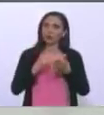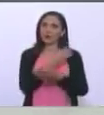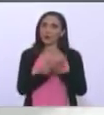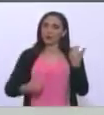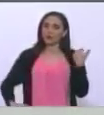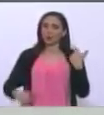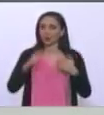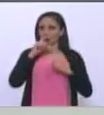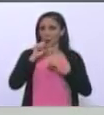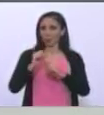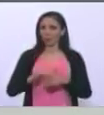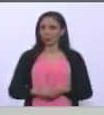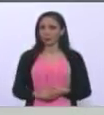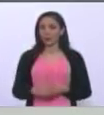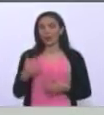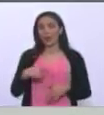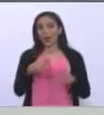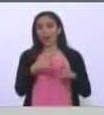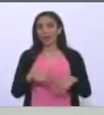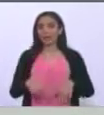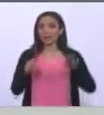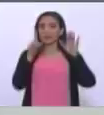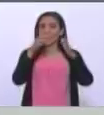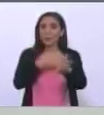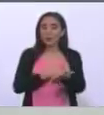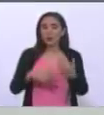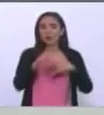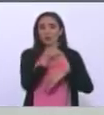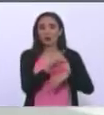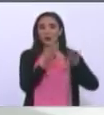presidente Nicolás Maduro Moros, luego de obtener